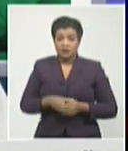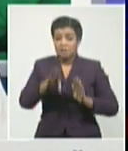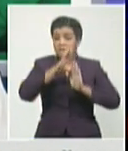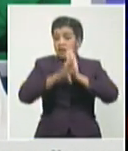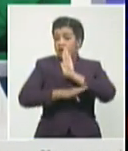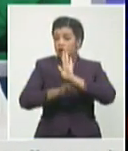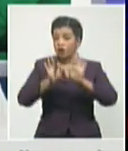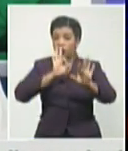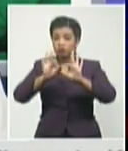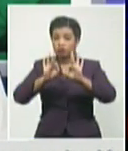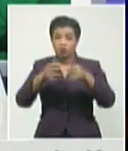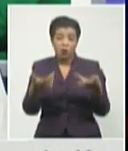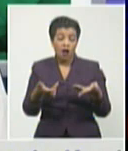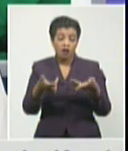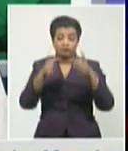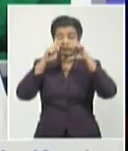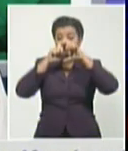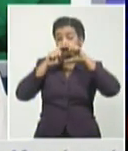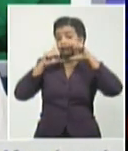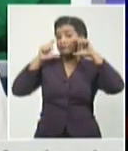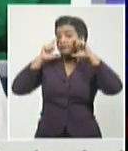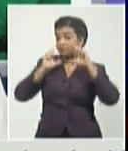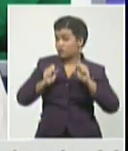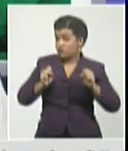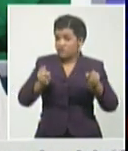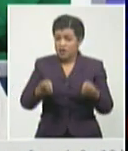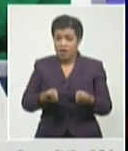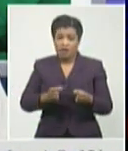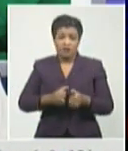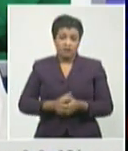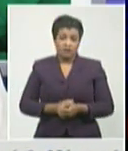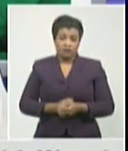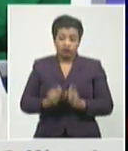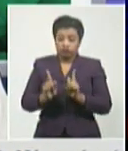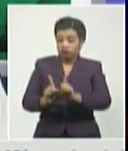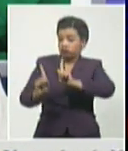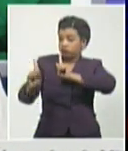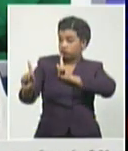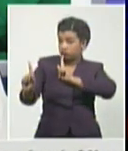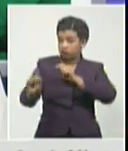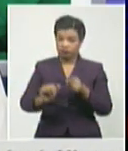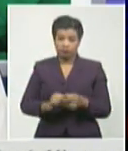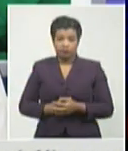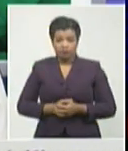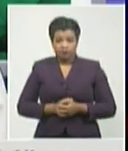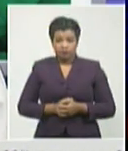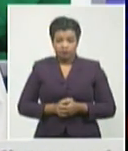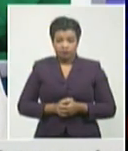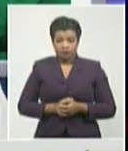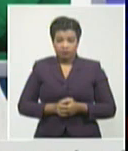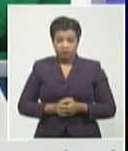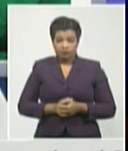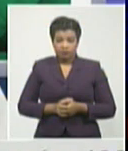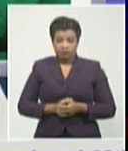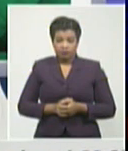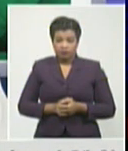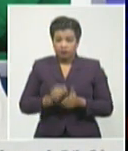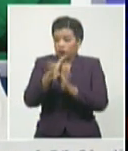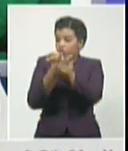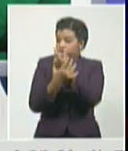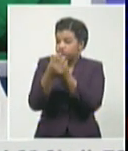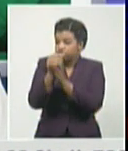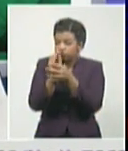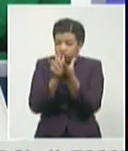esto en absoluto en las palabras de distanciamiento las soluciones desinfectantes